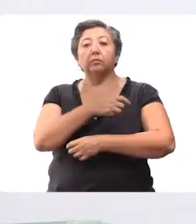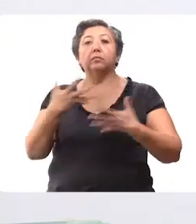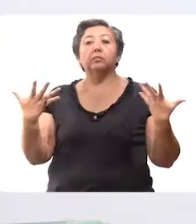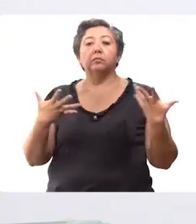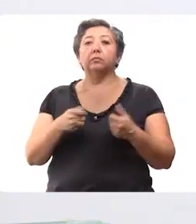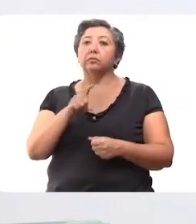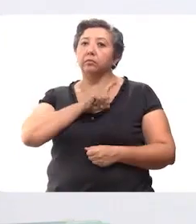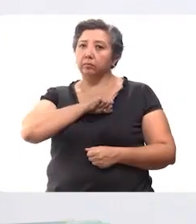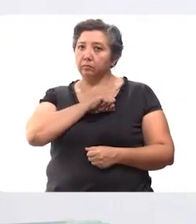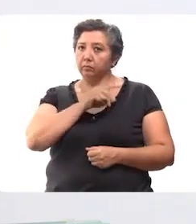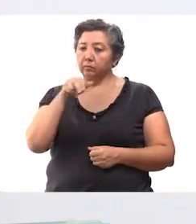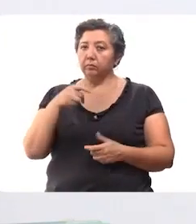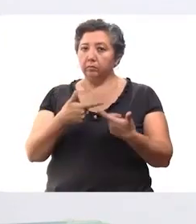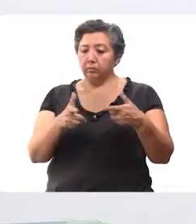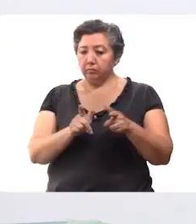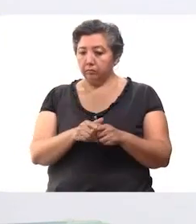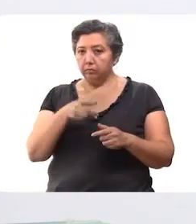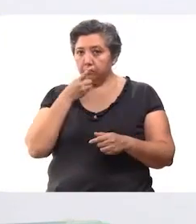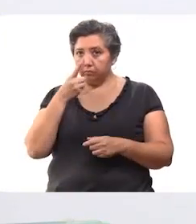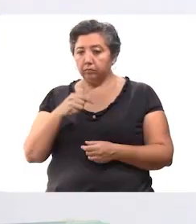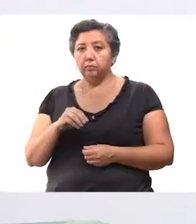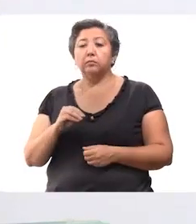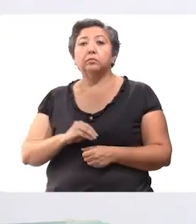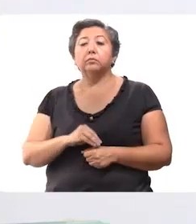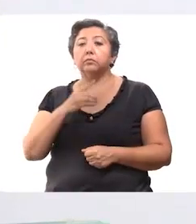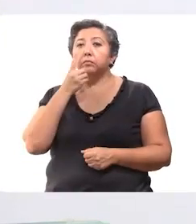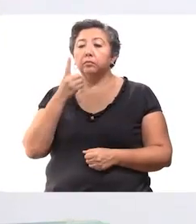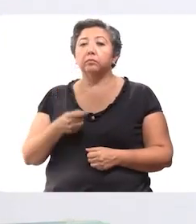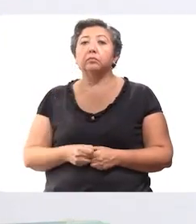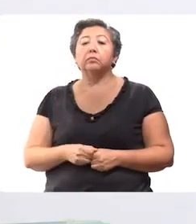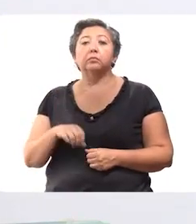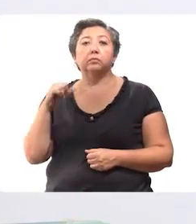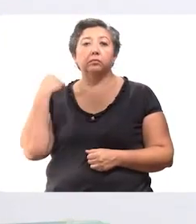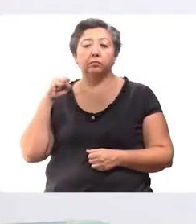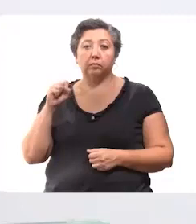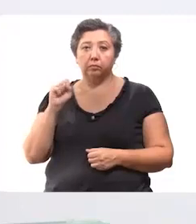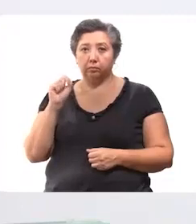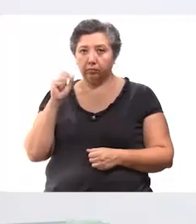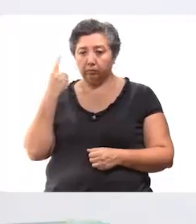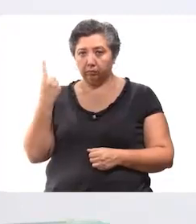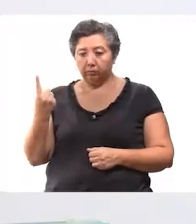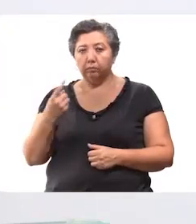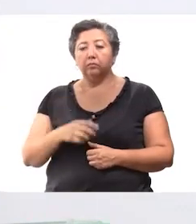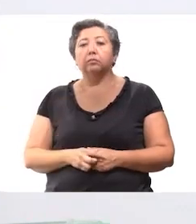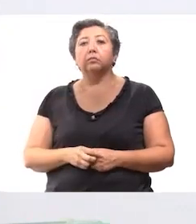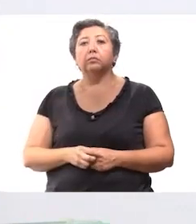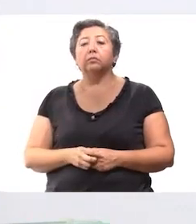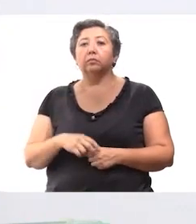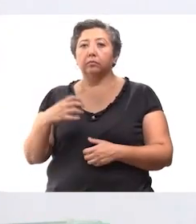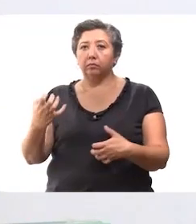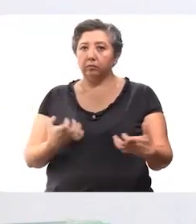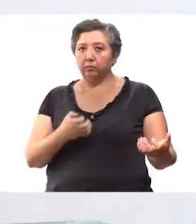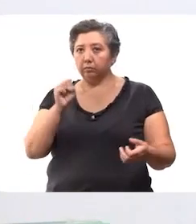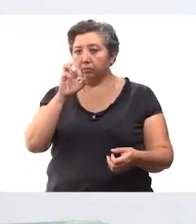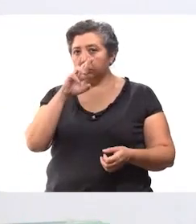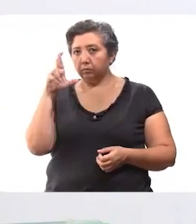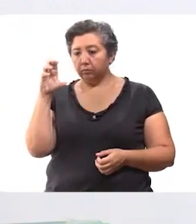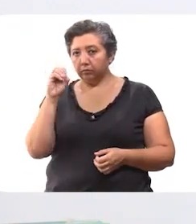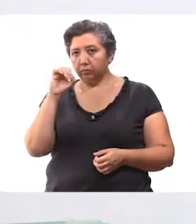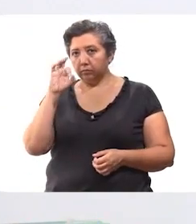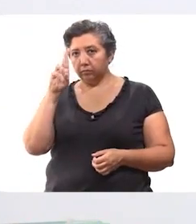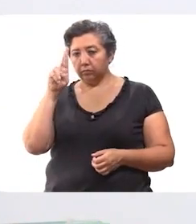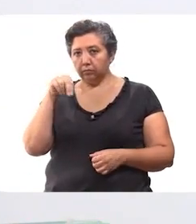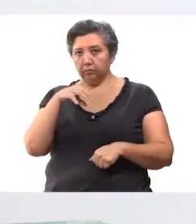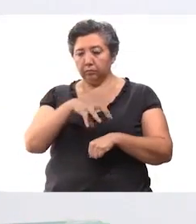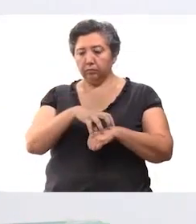llevará a cabo solamente en los macrocentros habilitados en el Centro de Convenciones Yucatán Siglo XXI y en el Multigimnasio Socorro Cerón de la